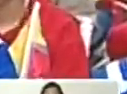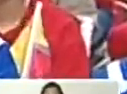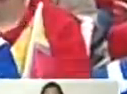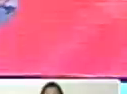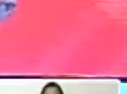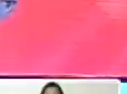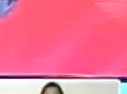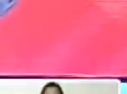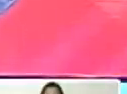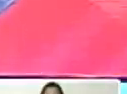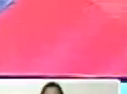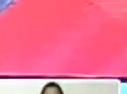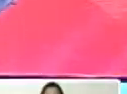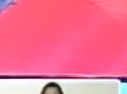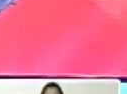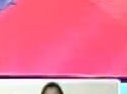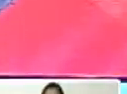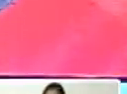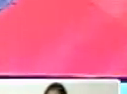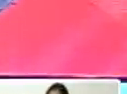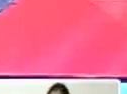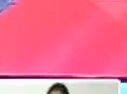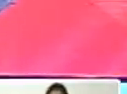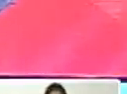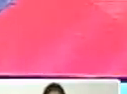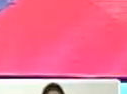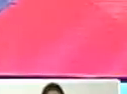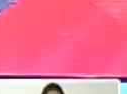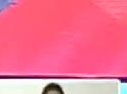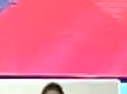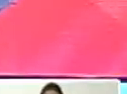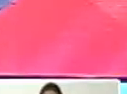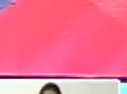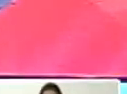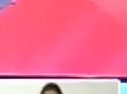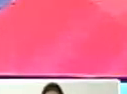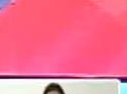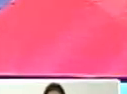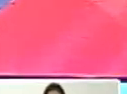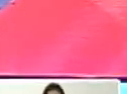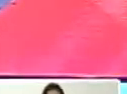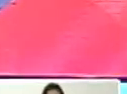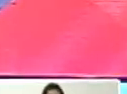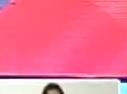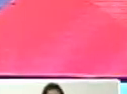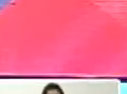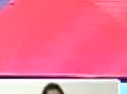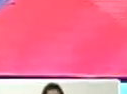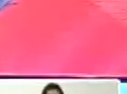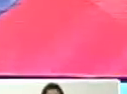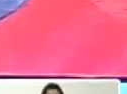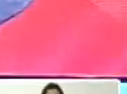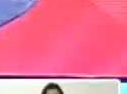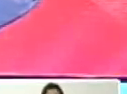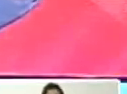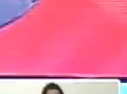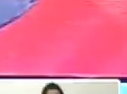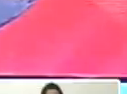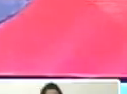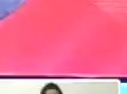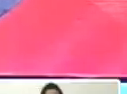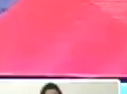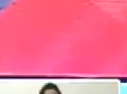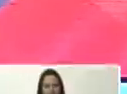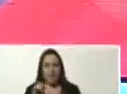Por ahí, mira, mira, mira, este se trajo... Este es otro. Tú eres la refinería del palito también. Sí, ¿ves? No, por el uniforme lo